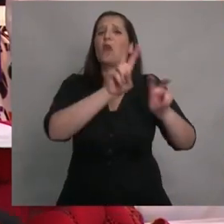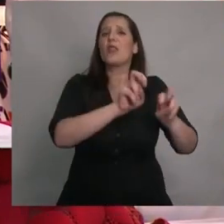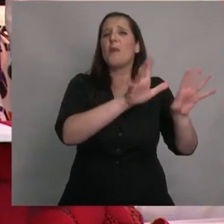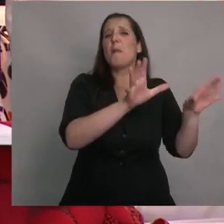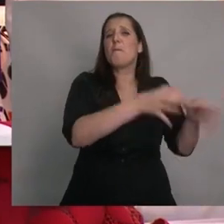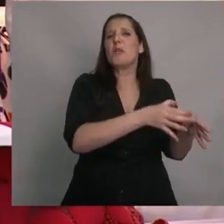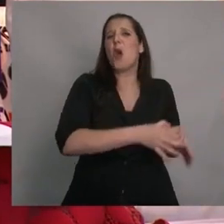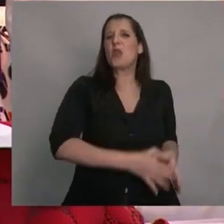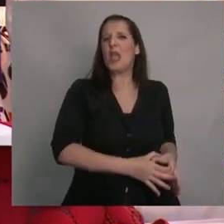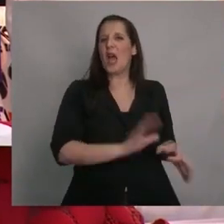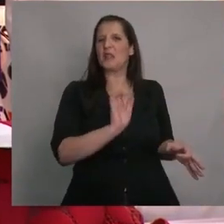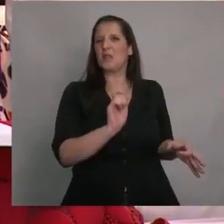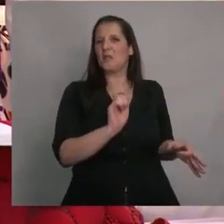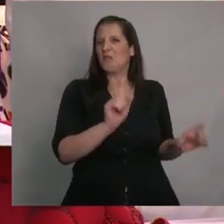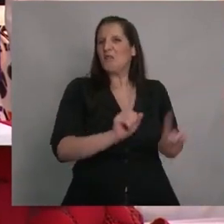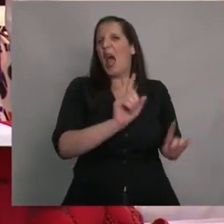parcialidades,